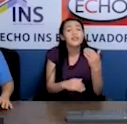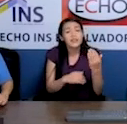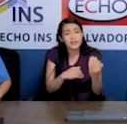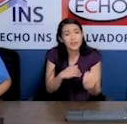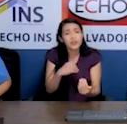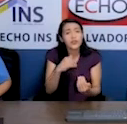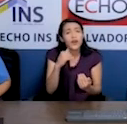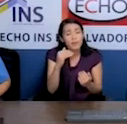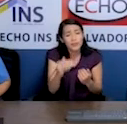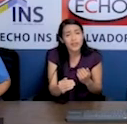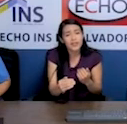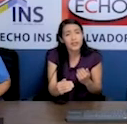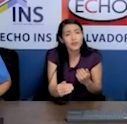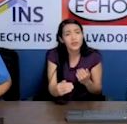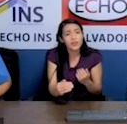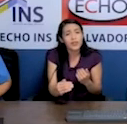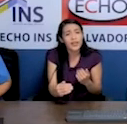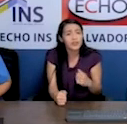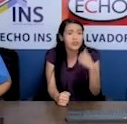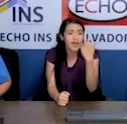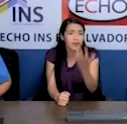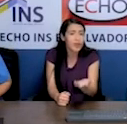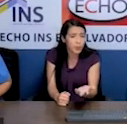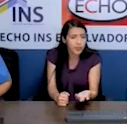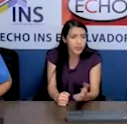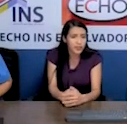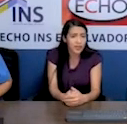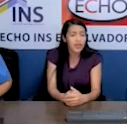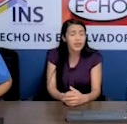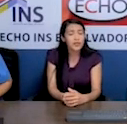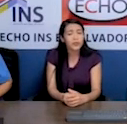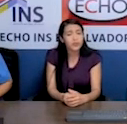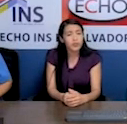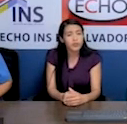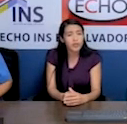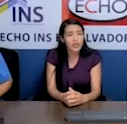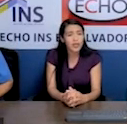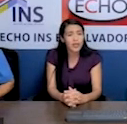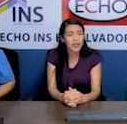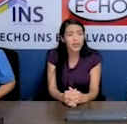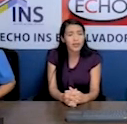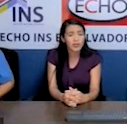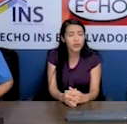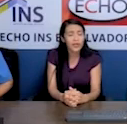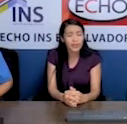magnesio. Necesito yo, a pesar de ir reduciendo el calcio, dar un aporte de otros